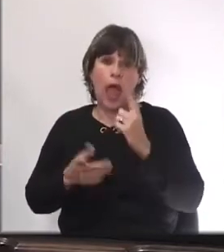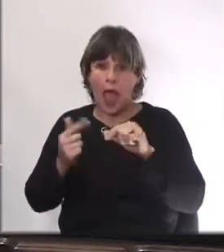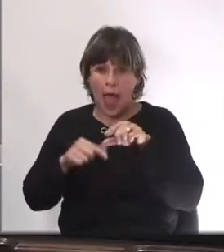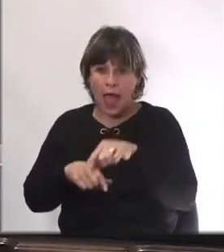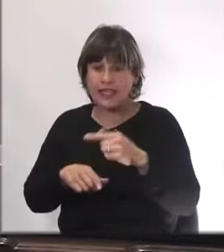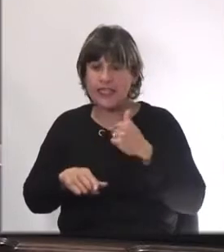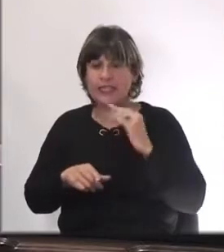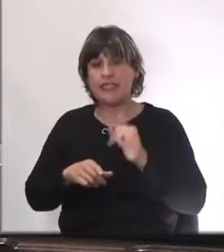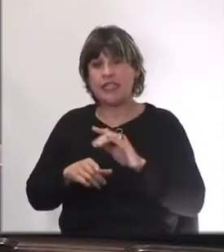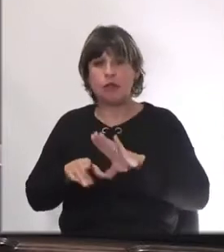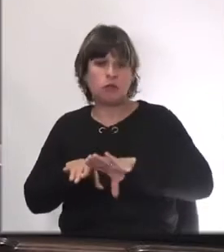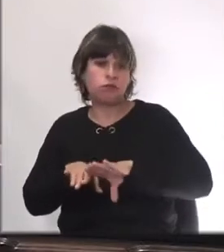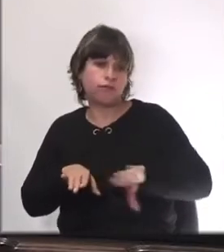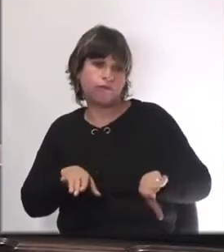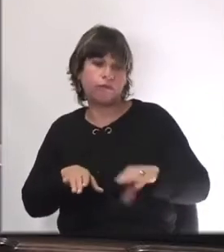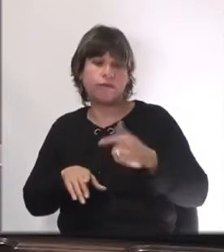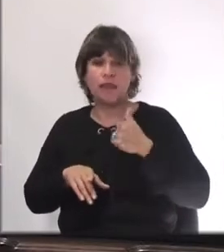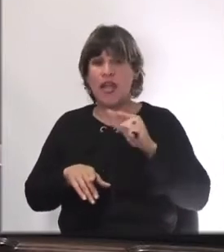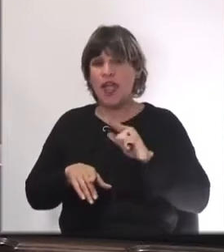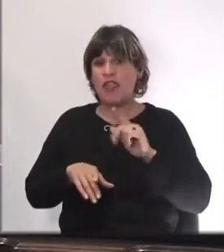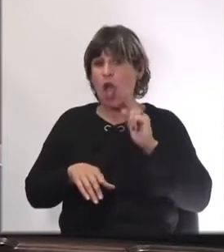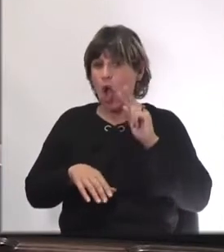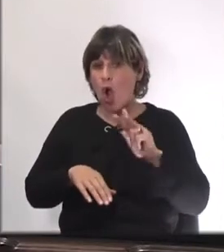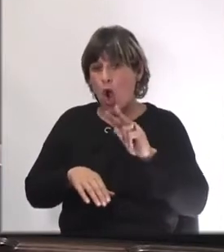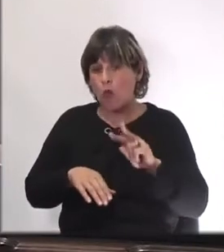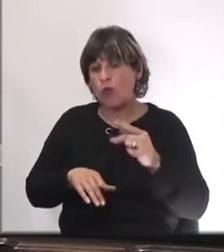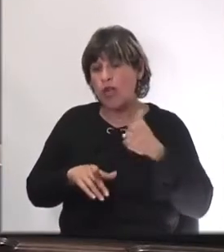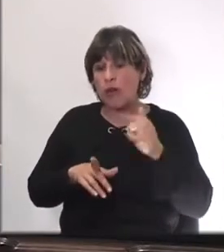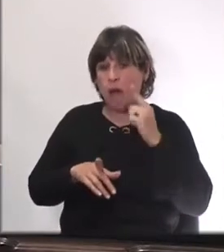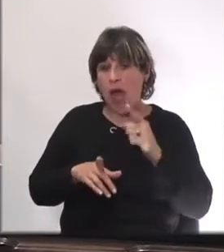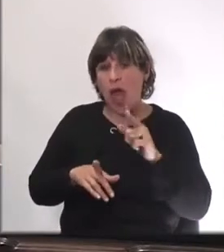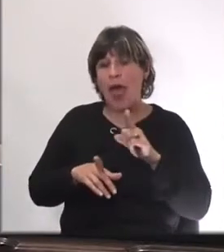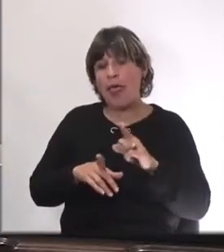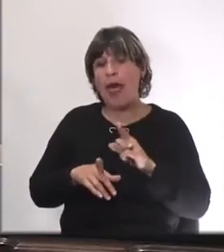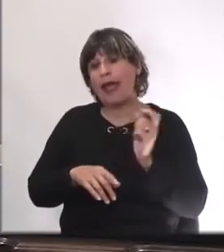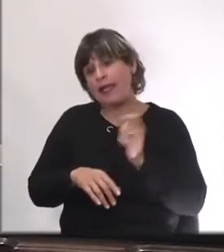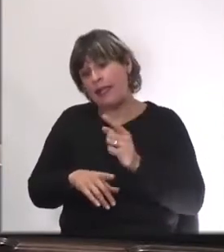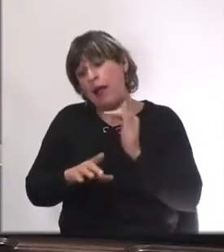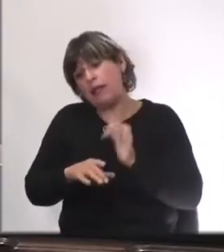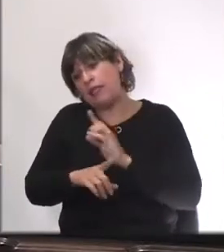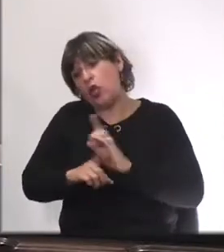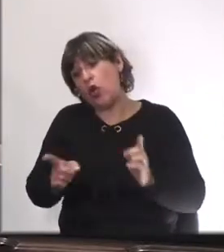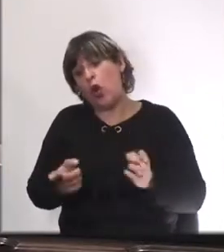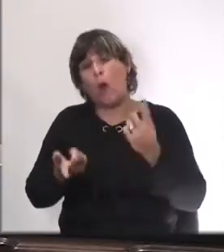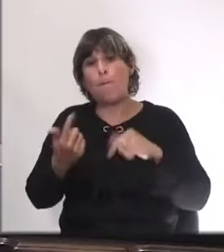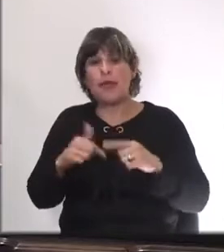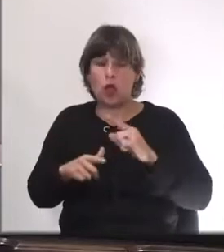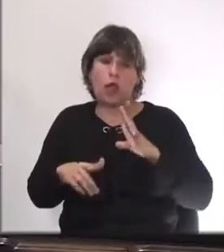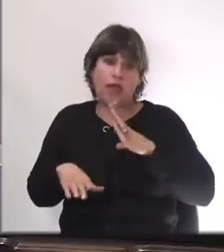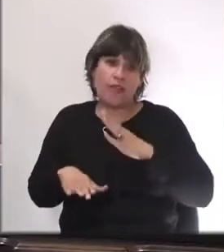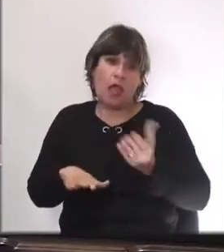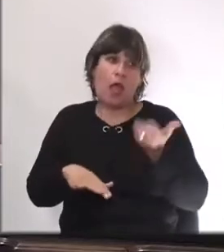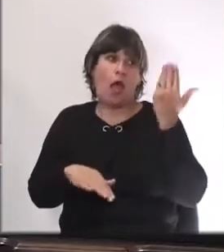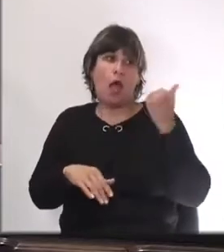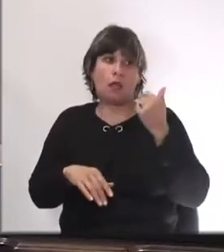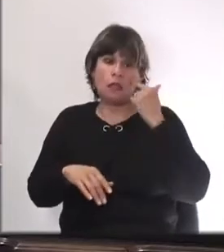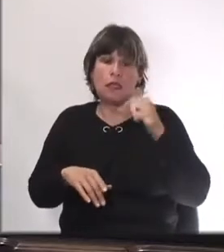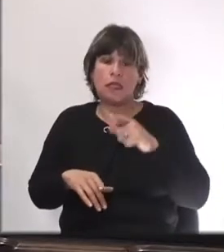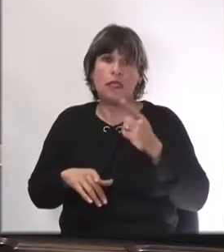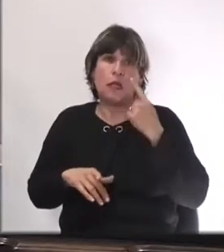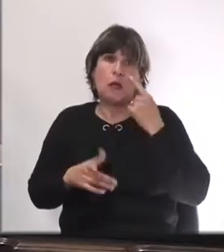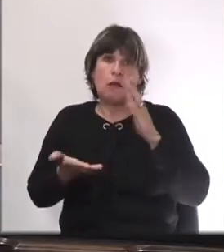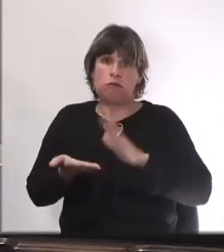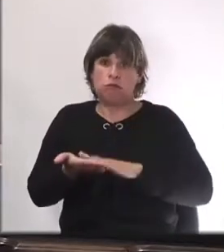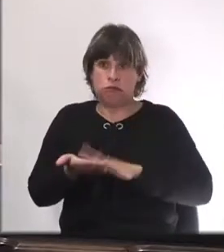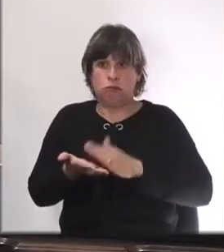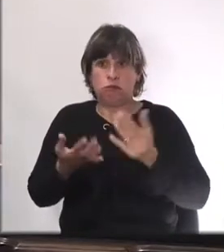de utilizar una variable observada como existía, criticable o no, pero era algo comprobable